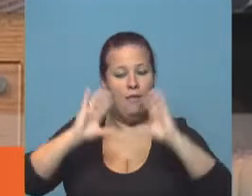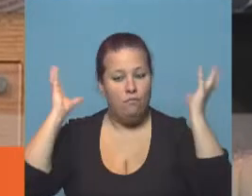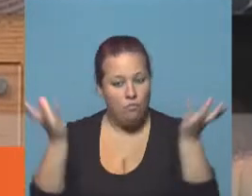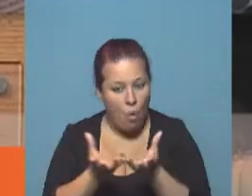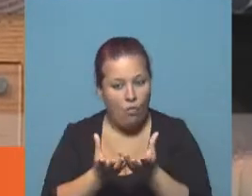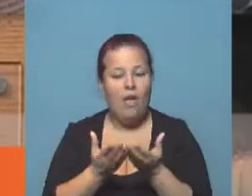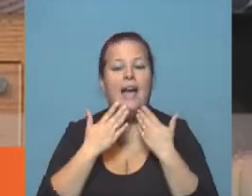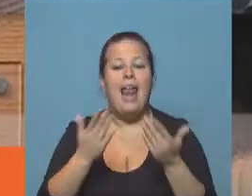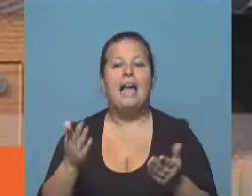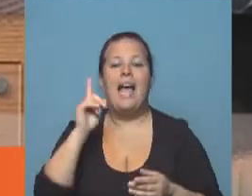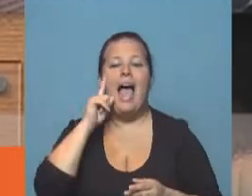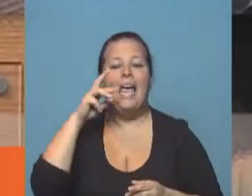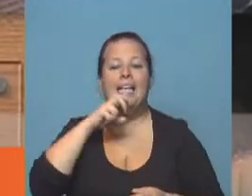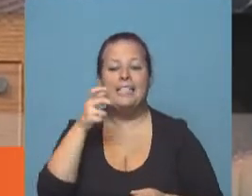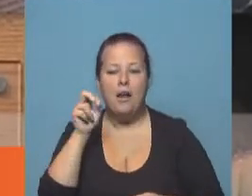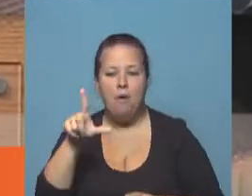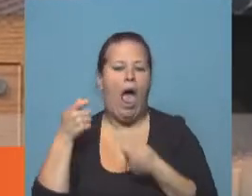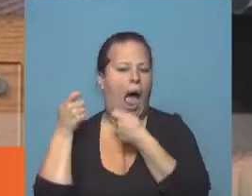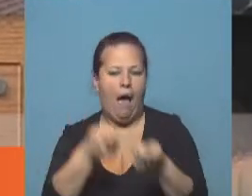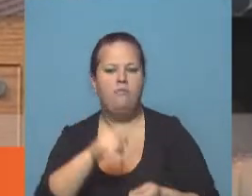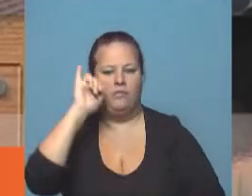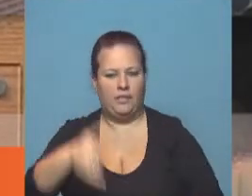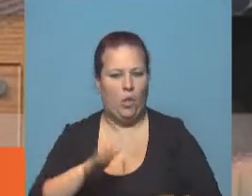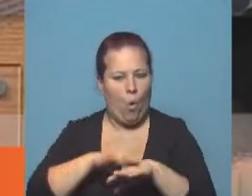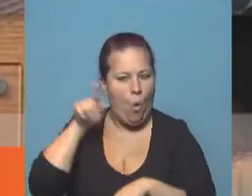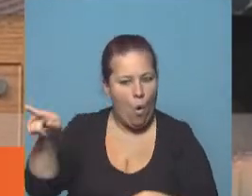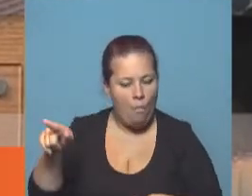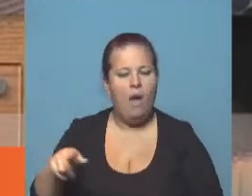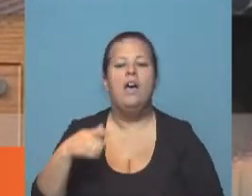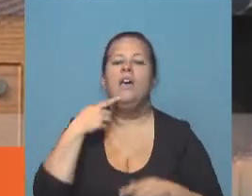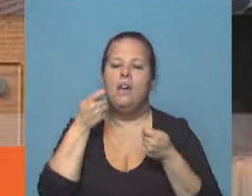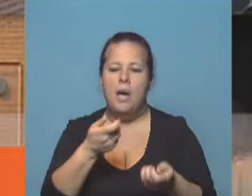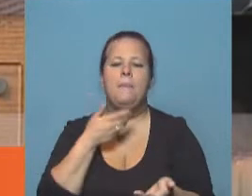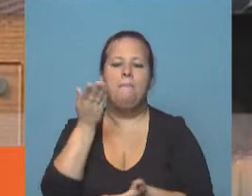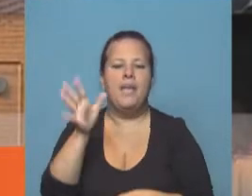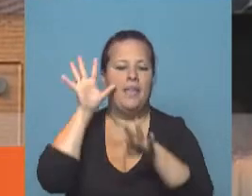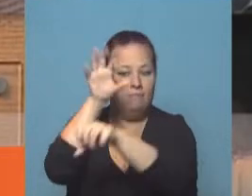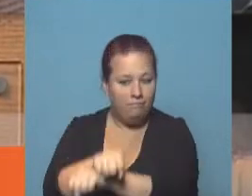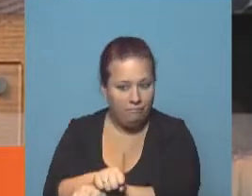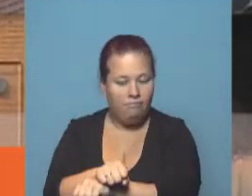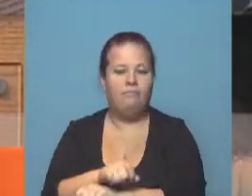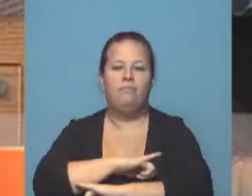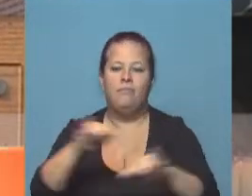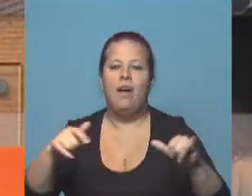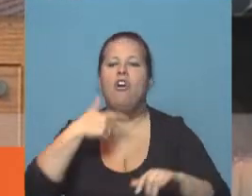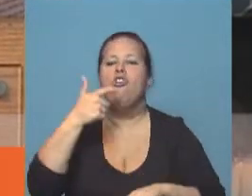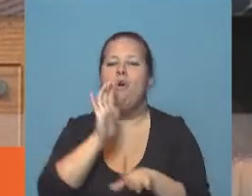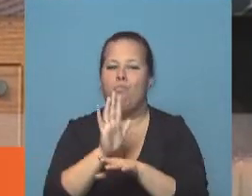a través de Interpol, respaldó esas conclusiones y avaló los pedidos de captura con las alertas